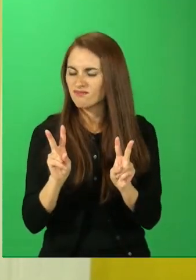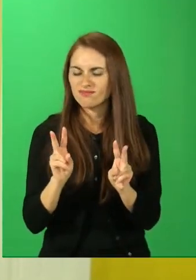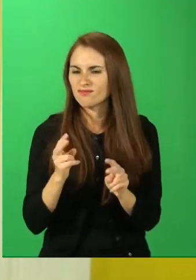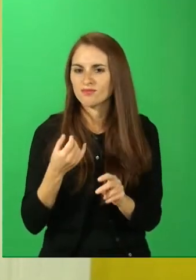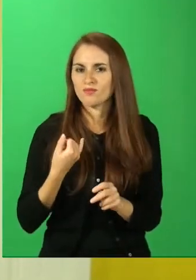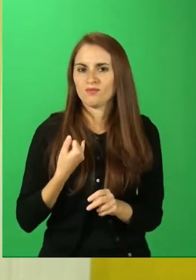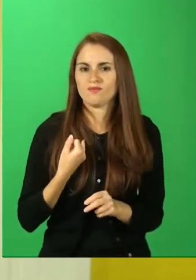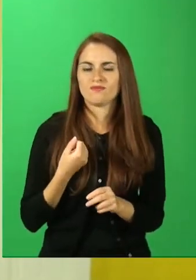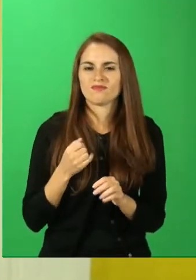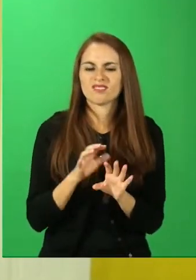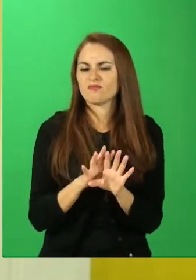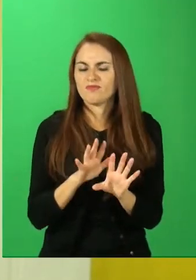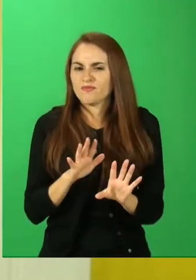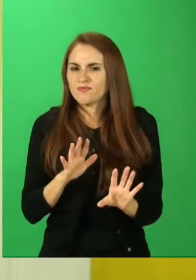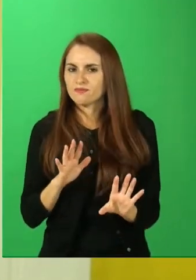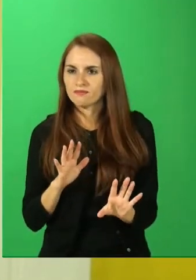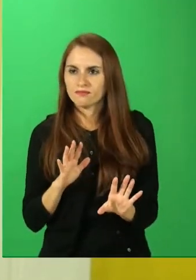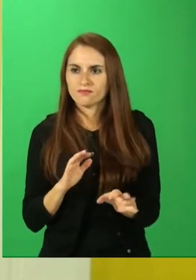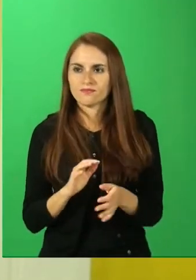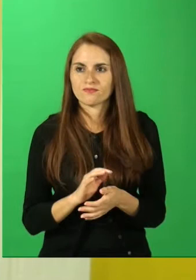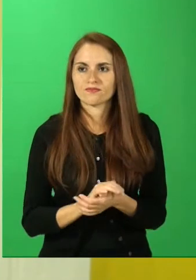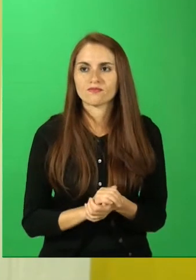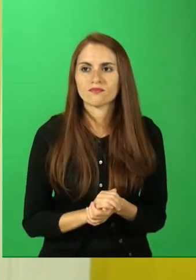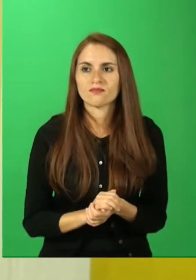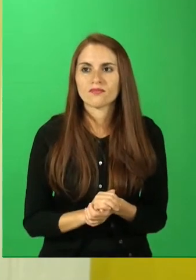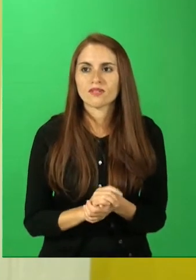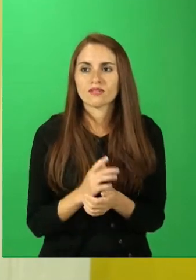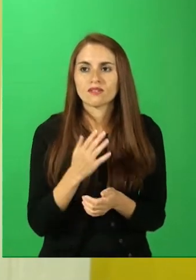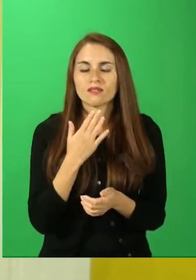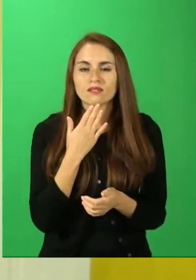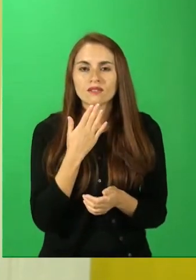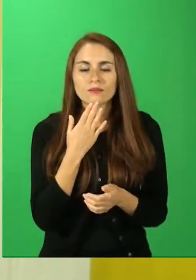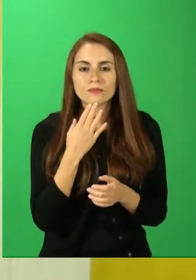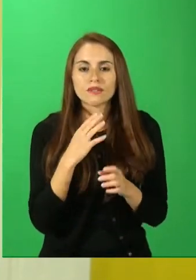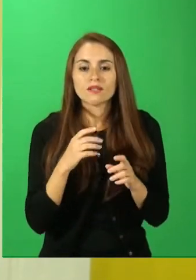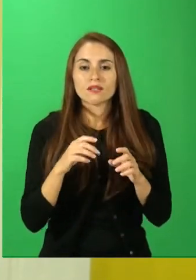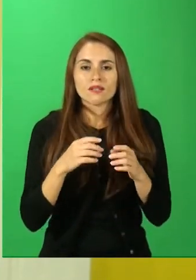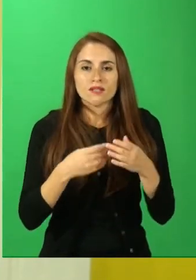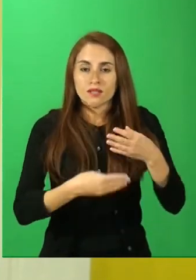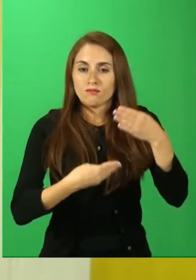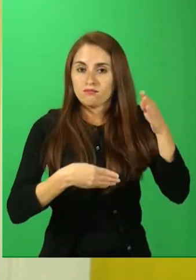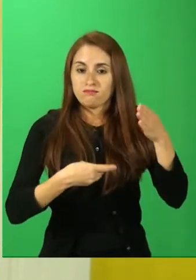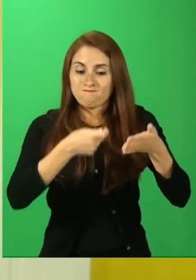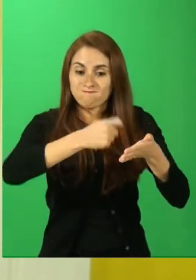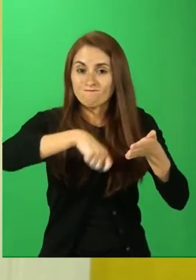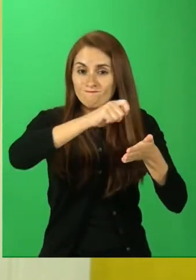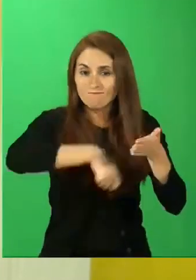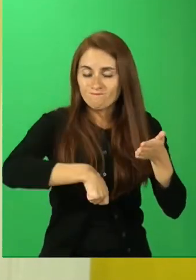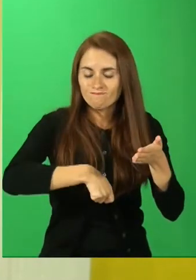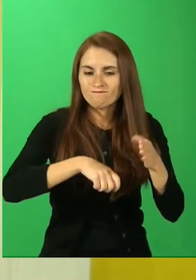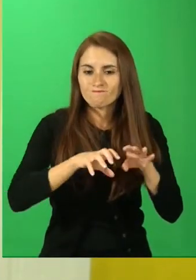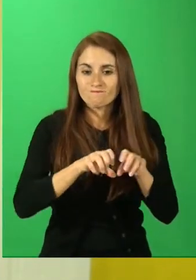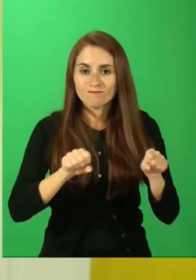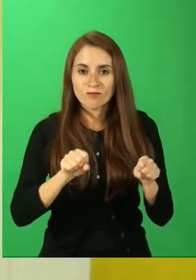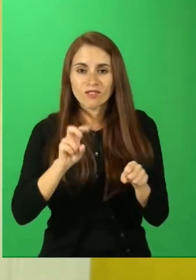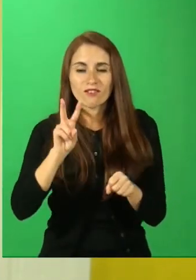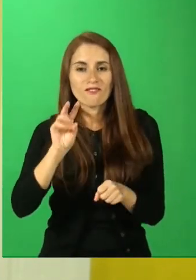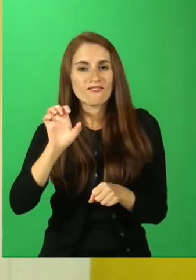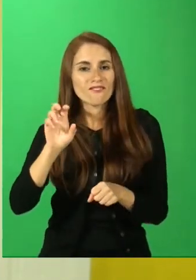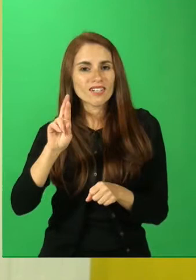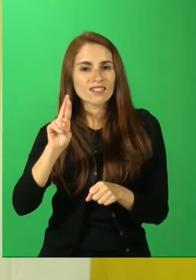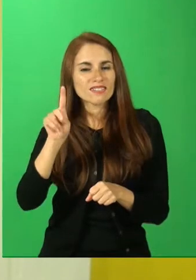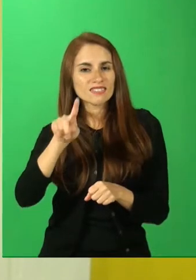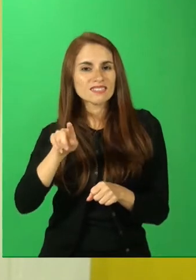de 1919, y en especial el Tratado de Versalles y los otros tratados que definen el